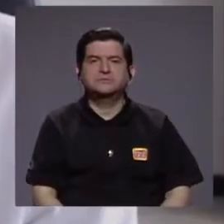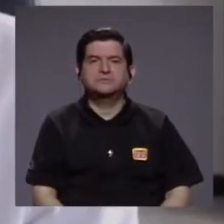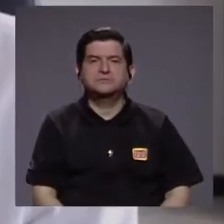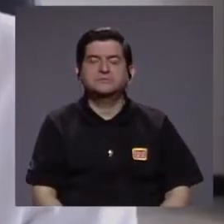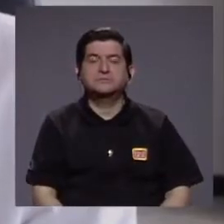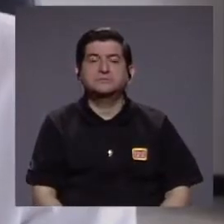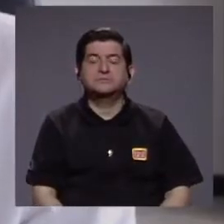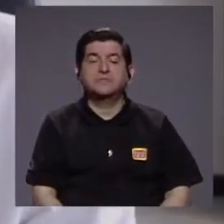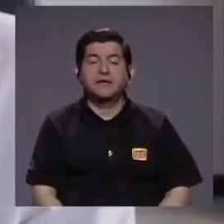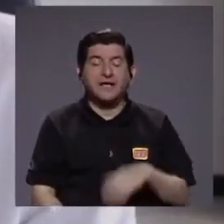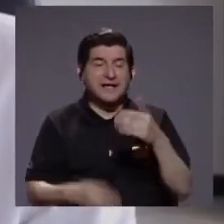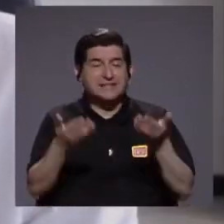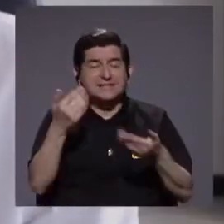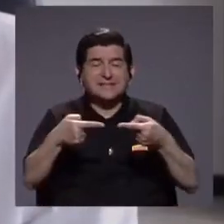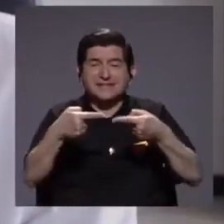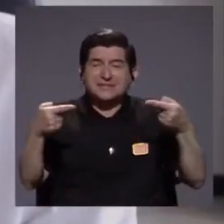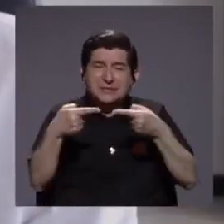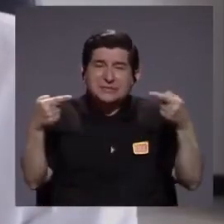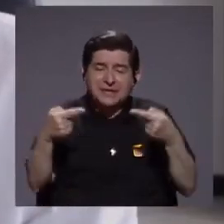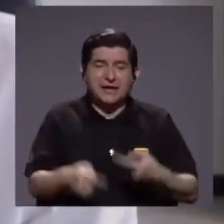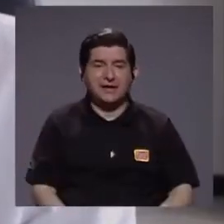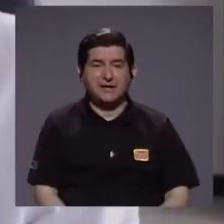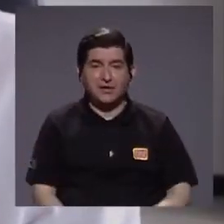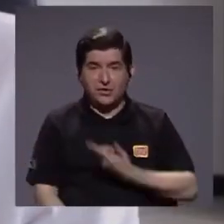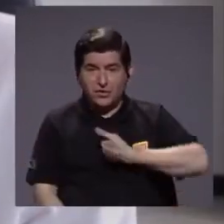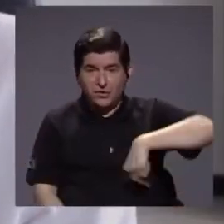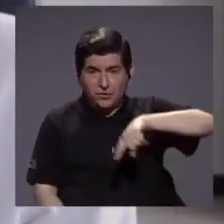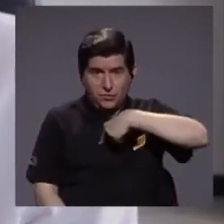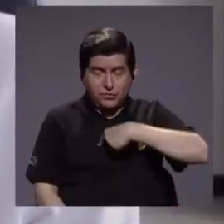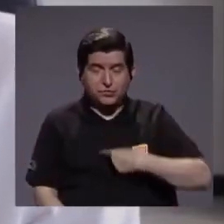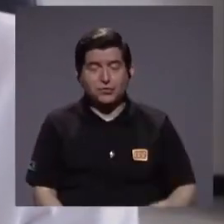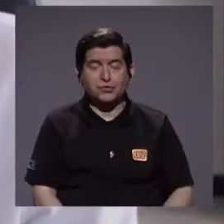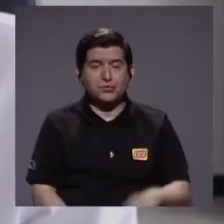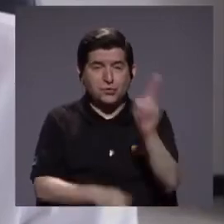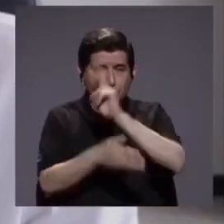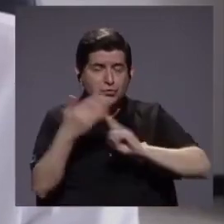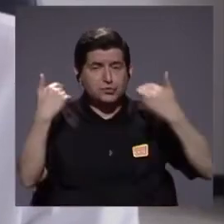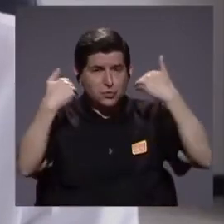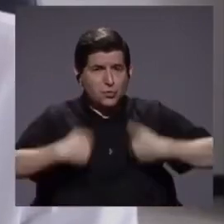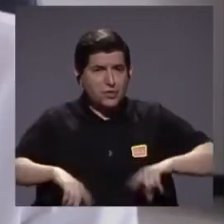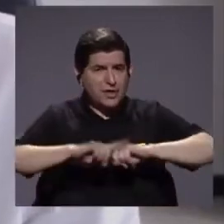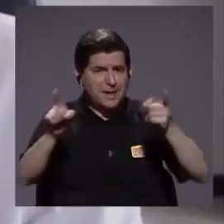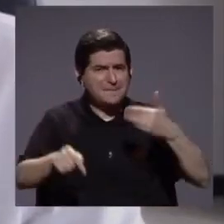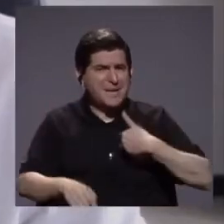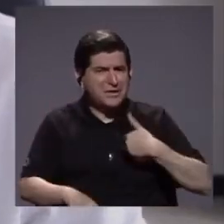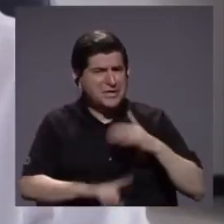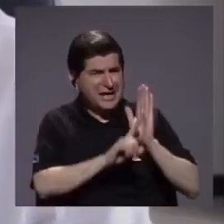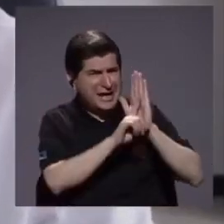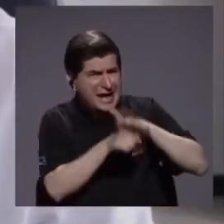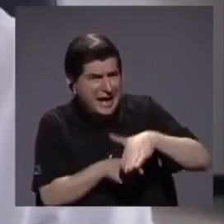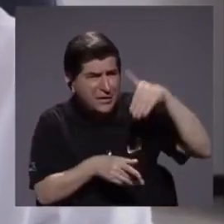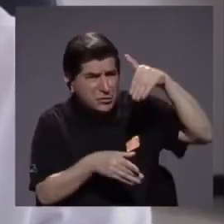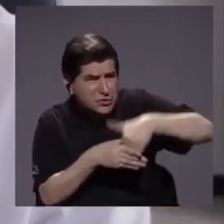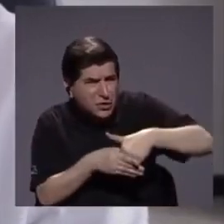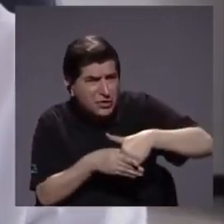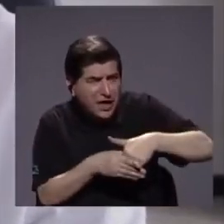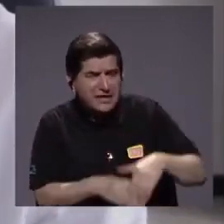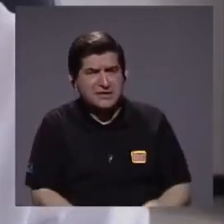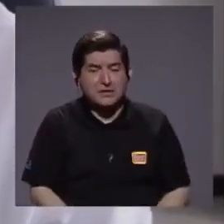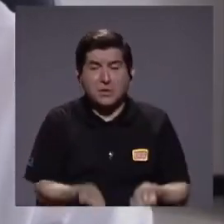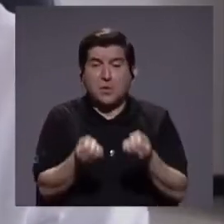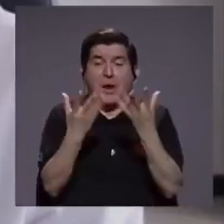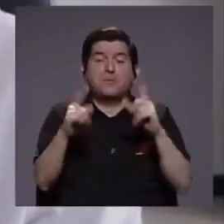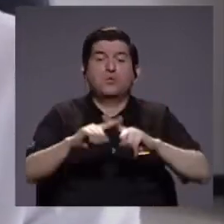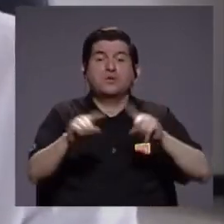Es una gran contradicción que, llamándonos qué clase de universidad humanista somos, si realmente tenemos acoso en la institución, en sus